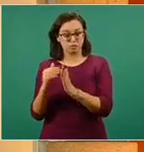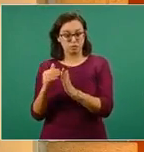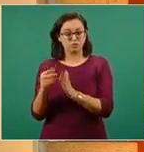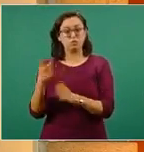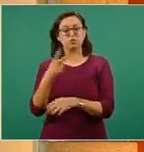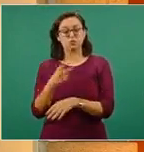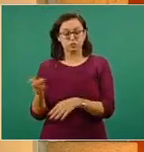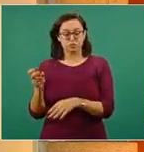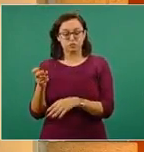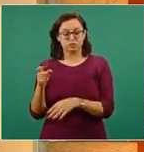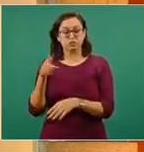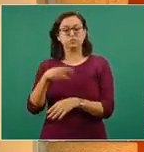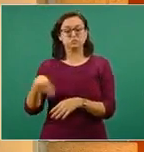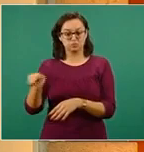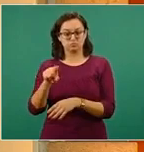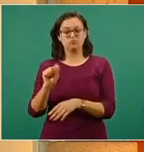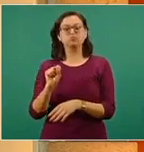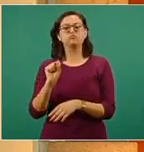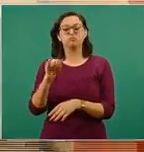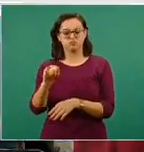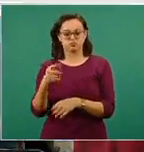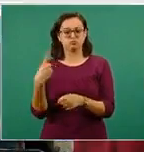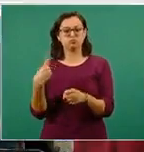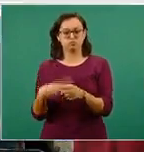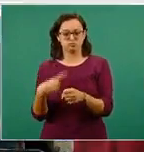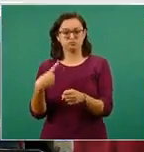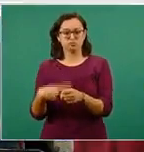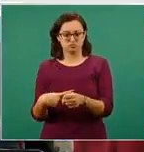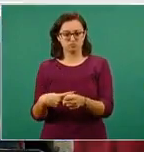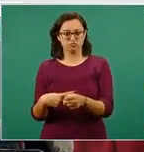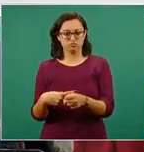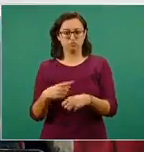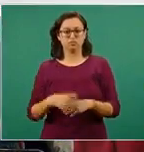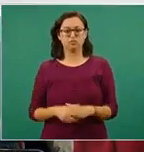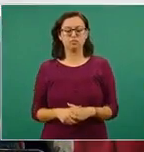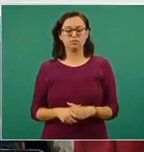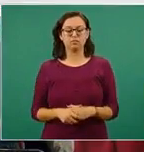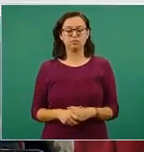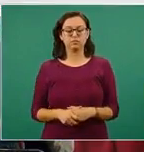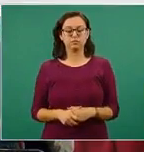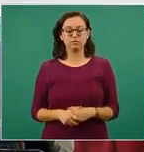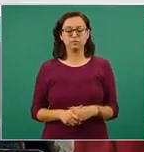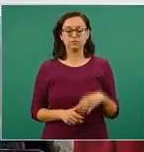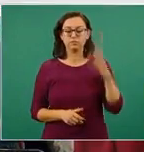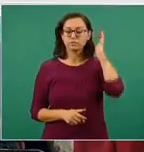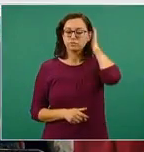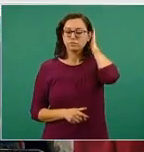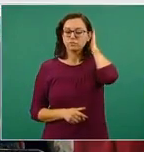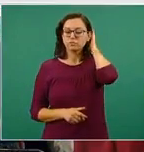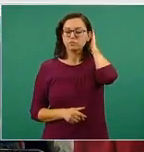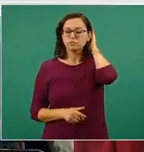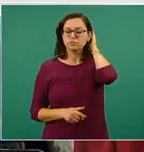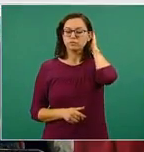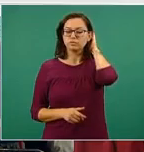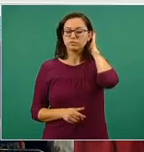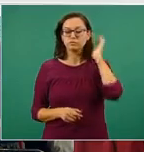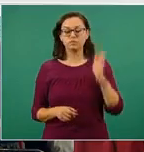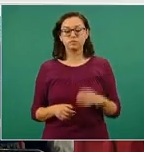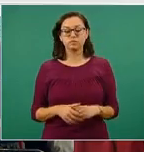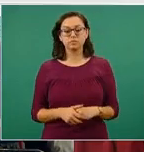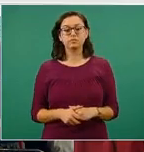2.344.755 tienen un resultado positivo al virus SARS-CoV-2. También el elemento semanal de la